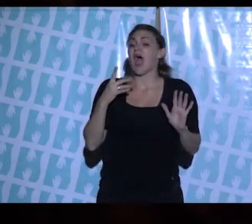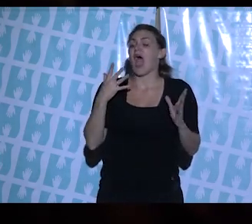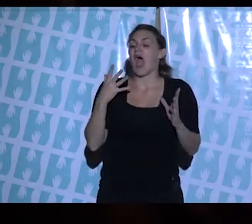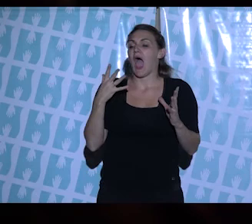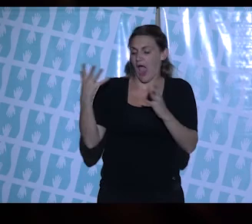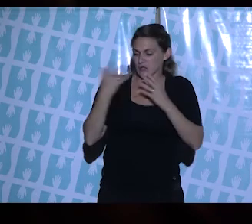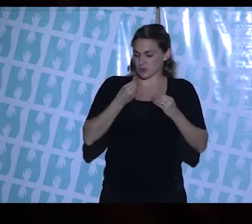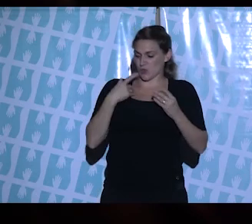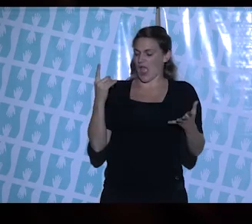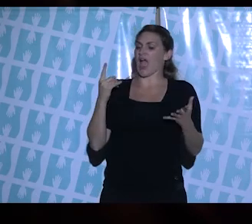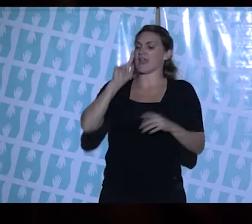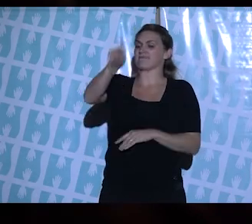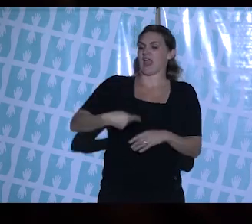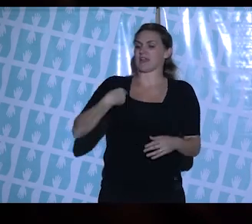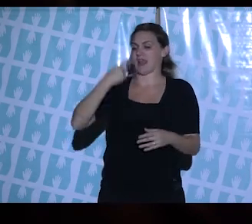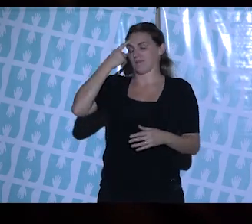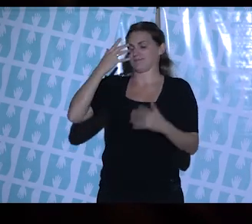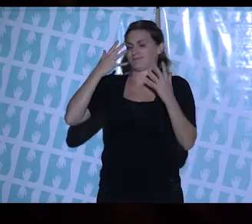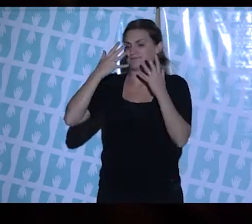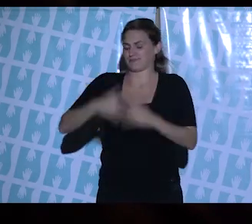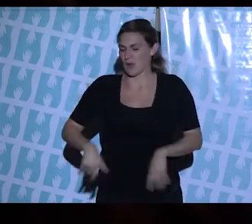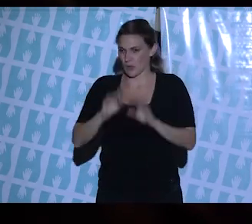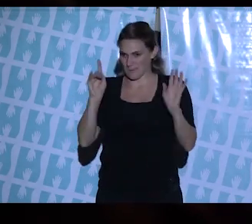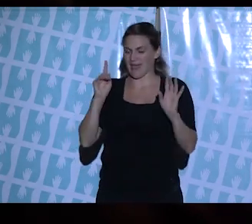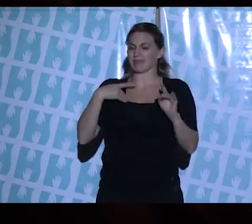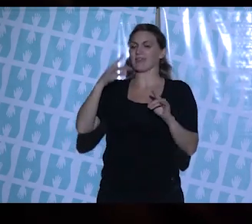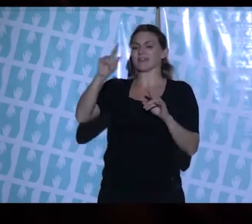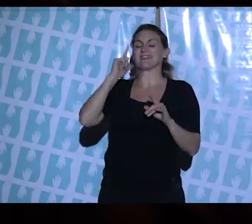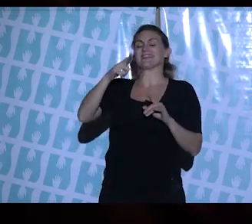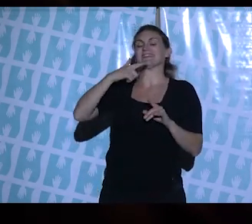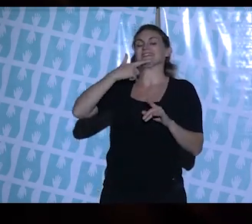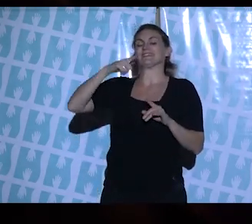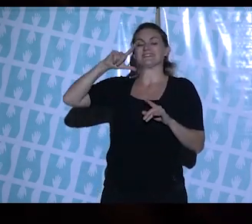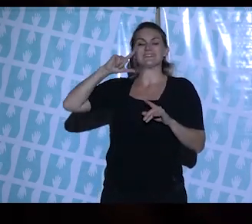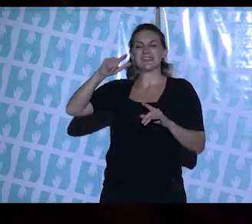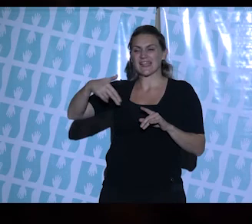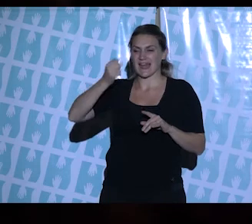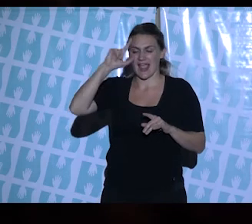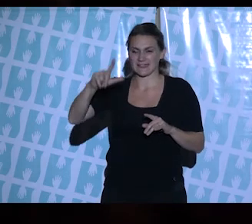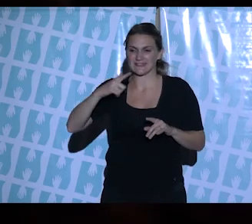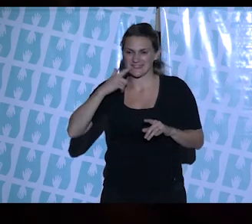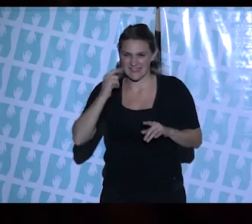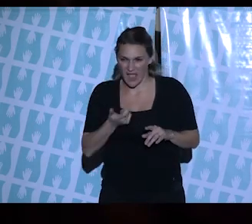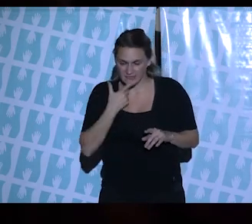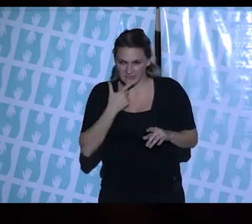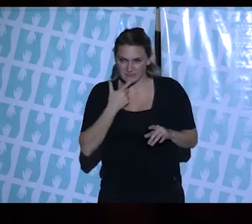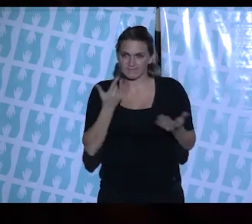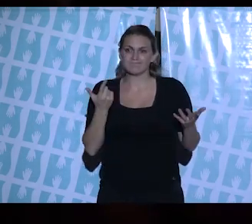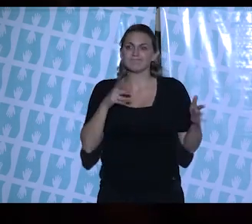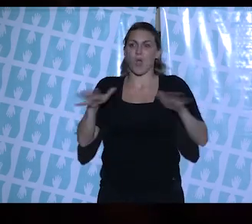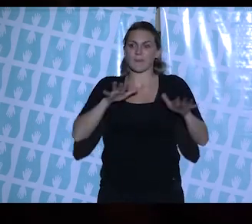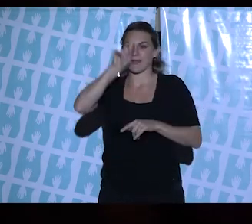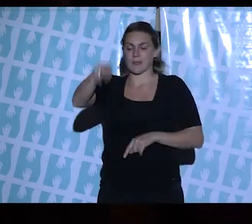que yo les dije que se llaman las disquinesias por levodopa. Entonces hay todo un desarrollo de drogas